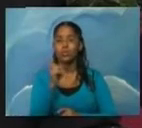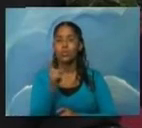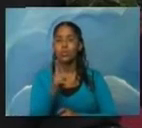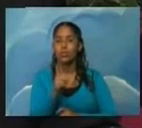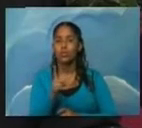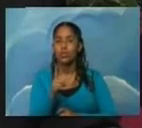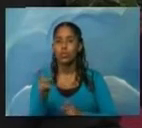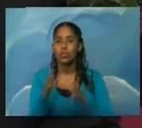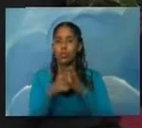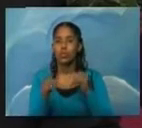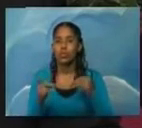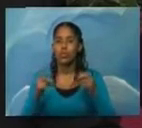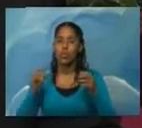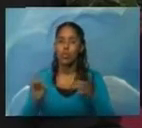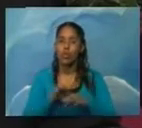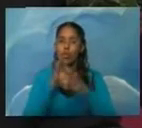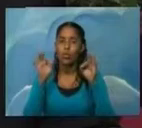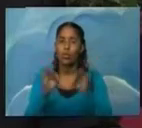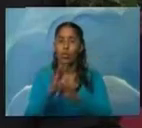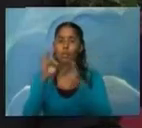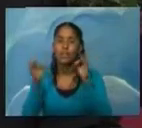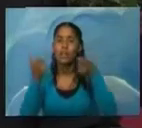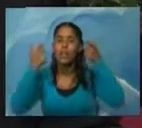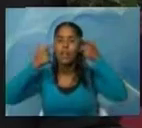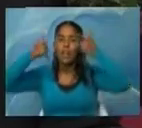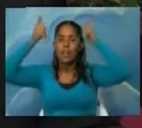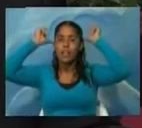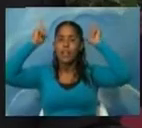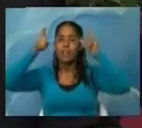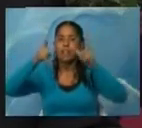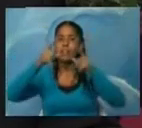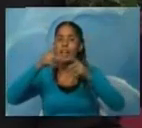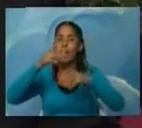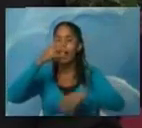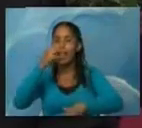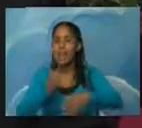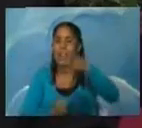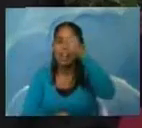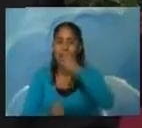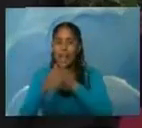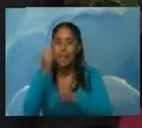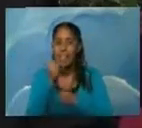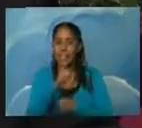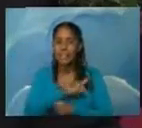No cocerás el cabrito en la leche